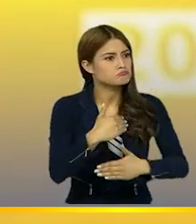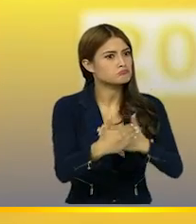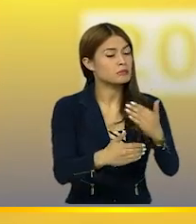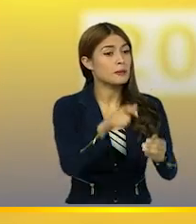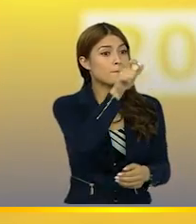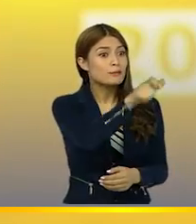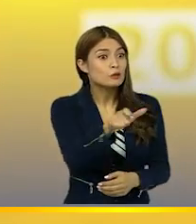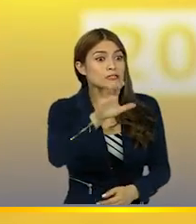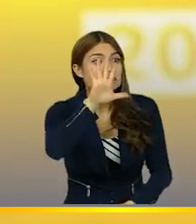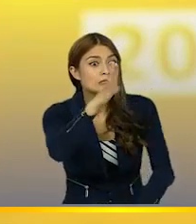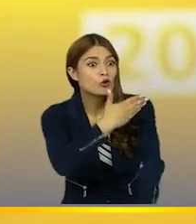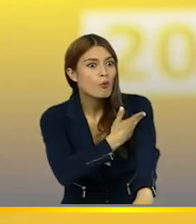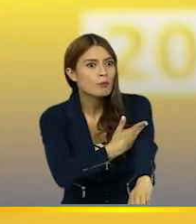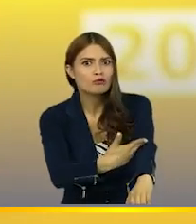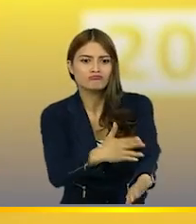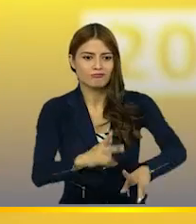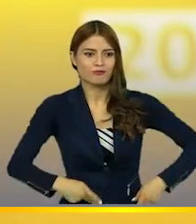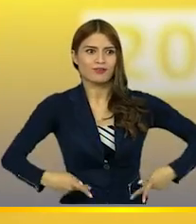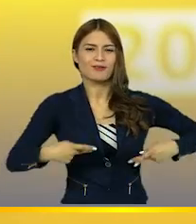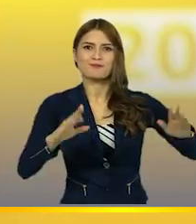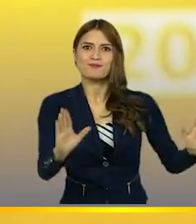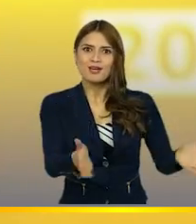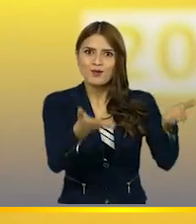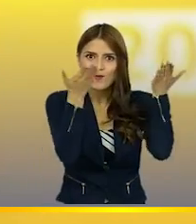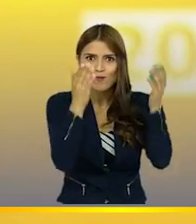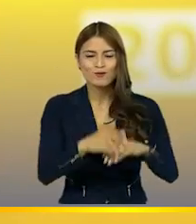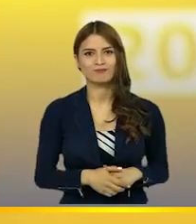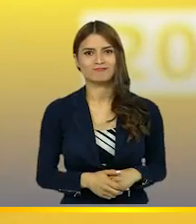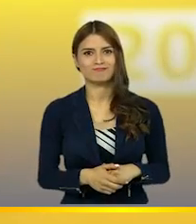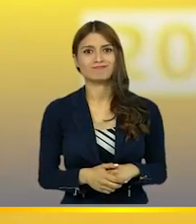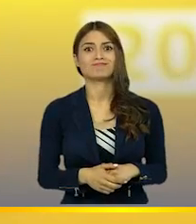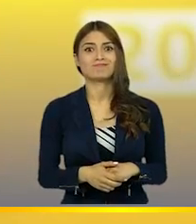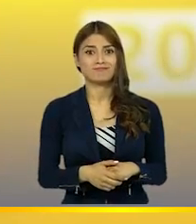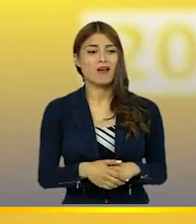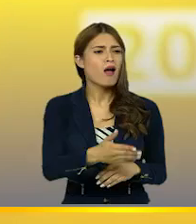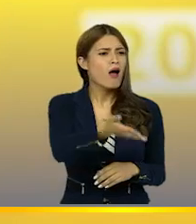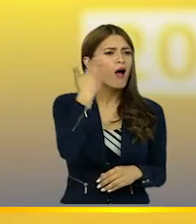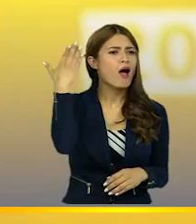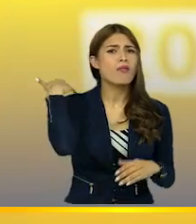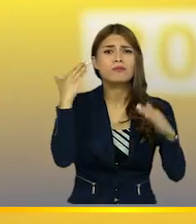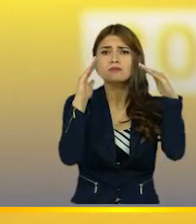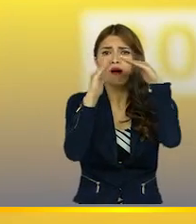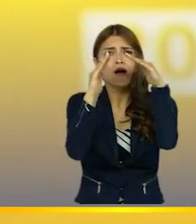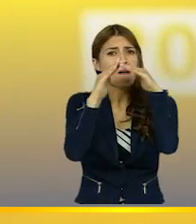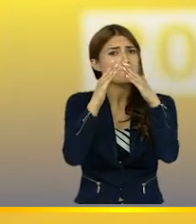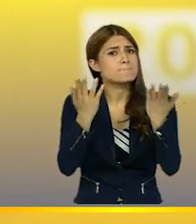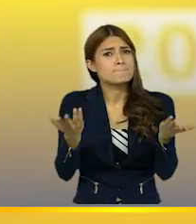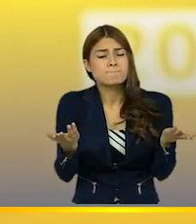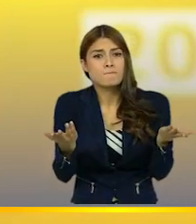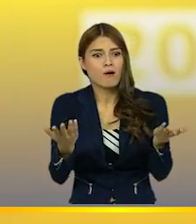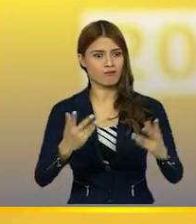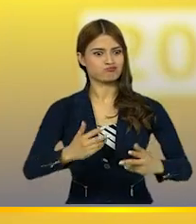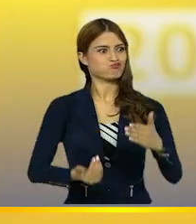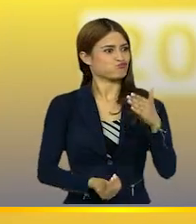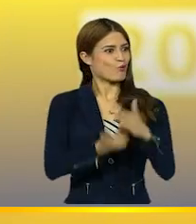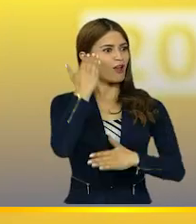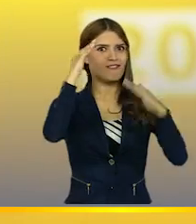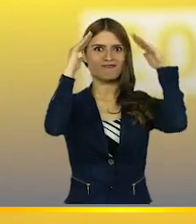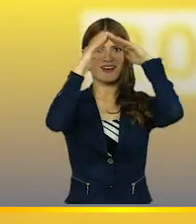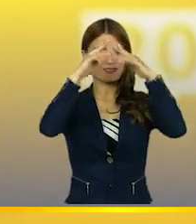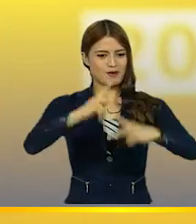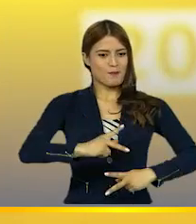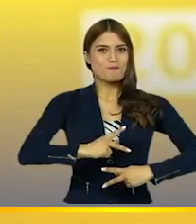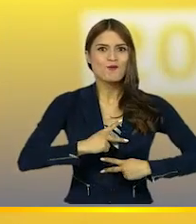superar la pobreza. Llegará a una Colombia donde millones de compatriotas cuentan ahora con un techo propio y